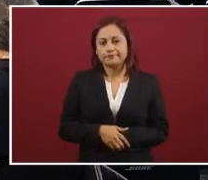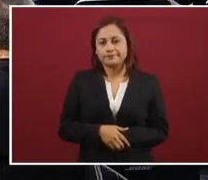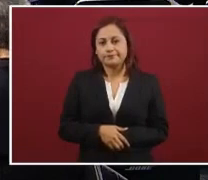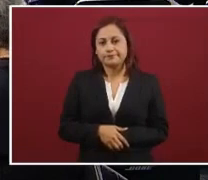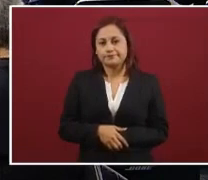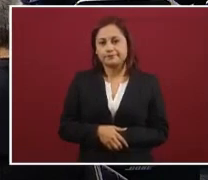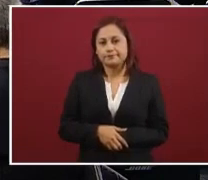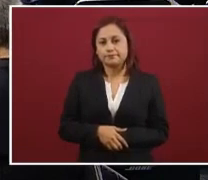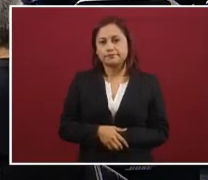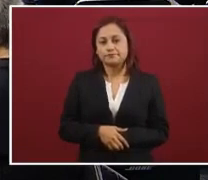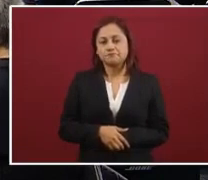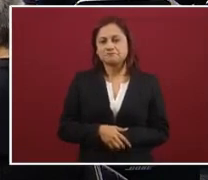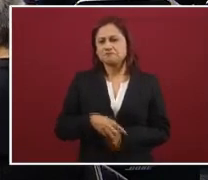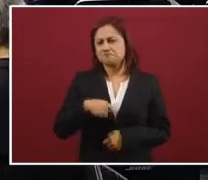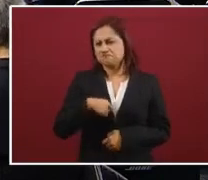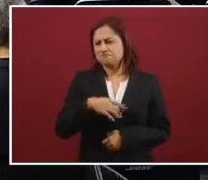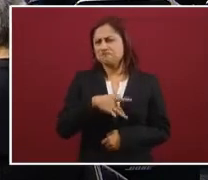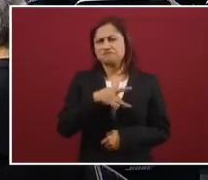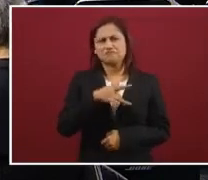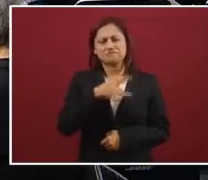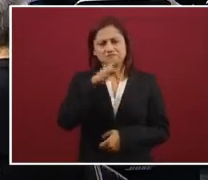Creo que estimaron en